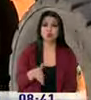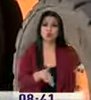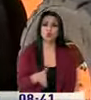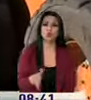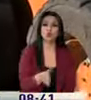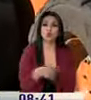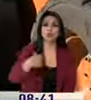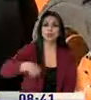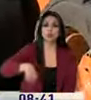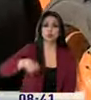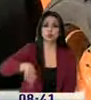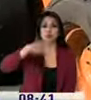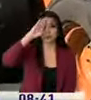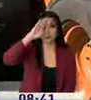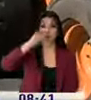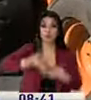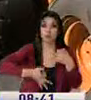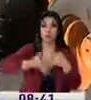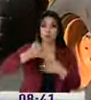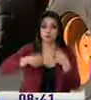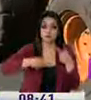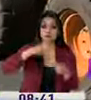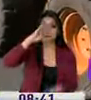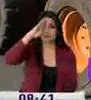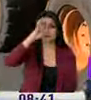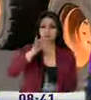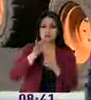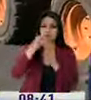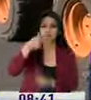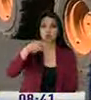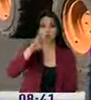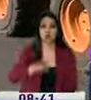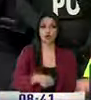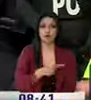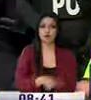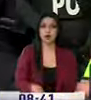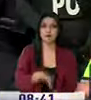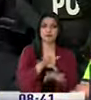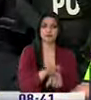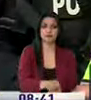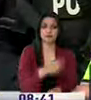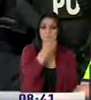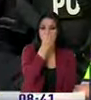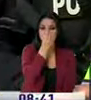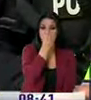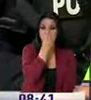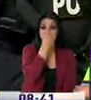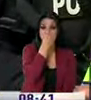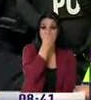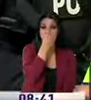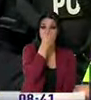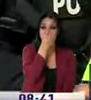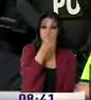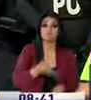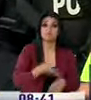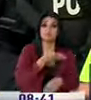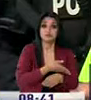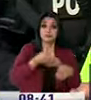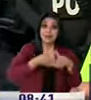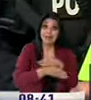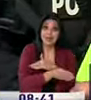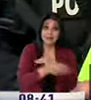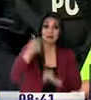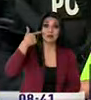de Quitumbe, agentes de la judicial y elementos del GOE les pusieron en apuros. Le golpean al guardia, le amarran